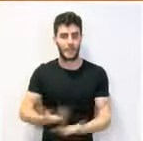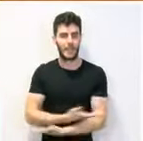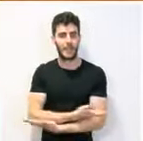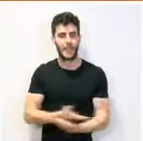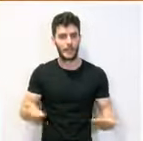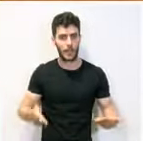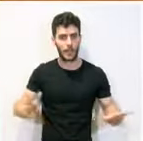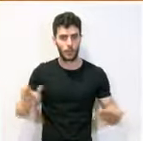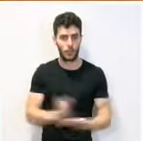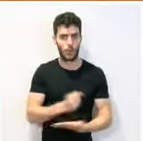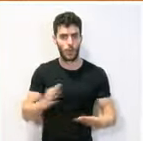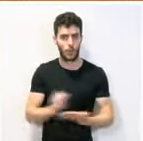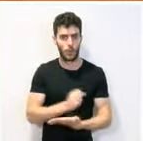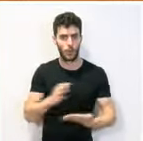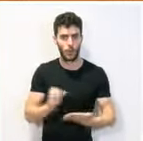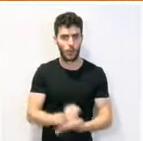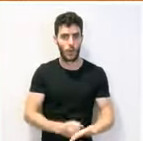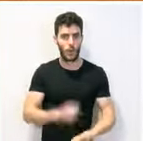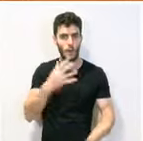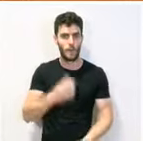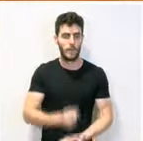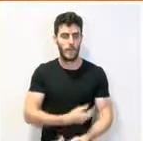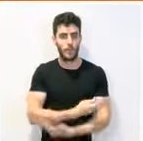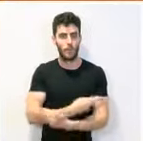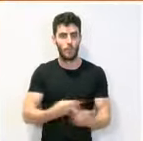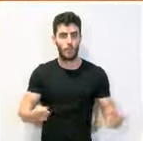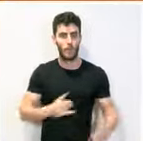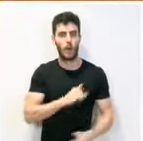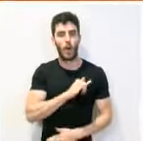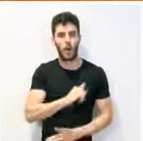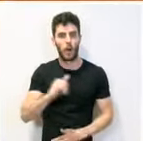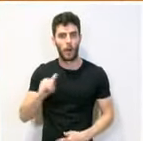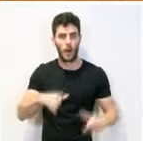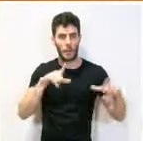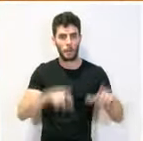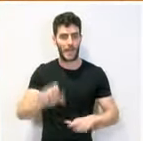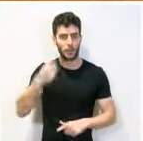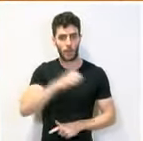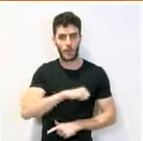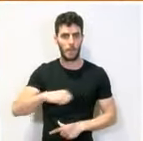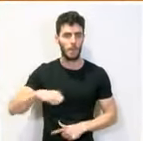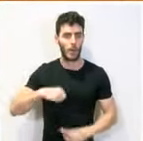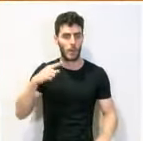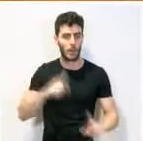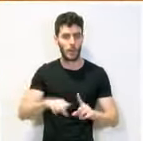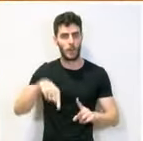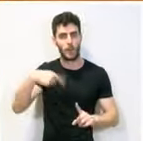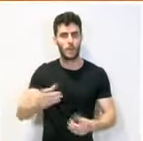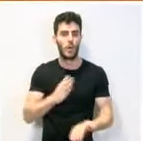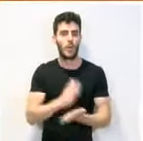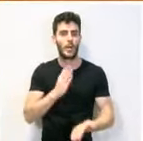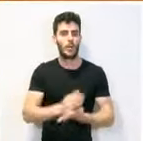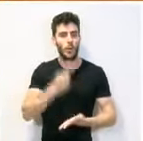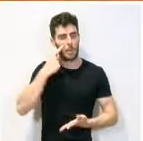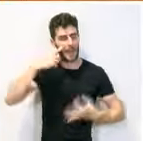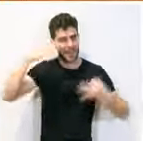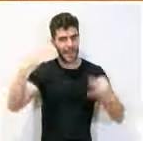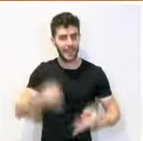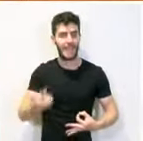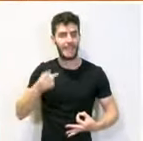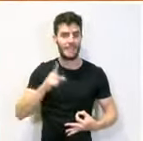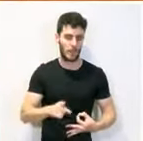que todos los edificios públicos tuvieran sus placas solares para luego hacer un estudio de la realidad y